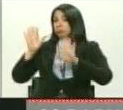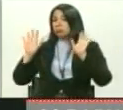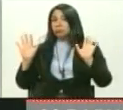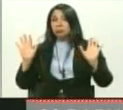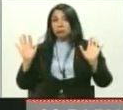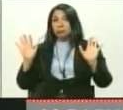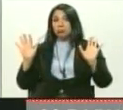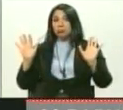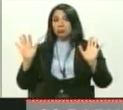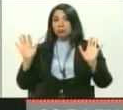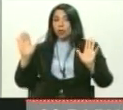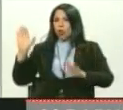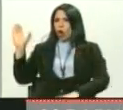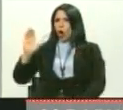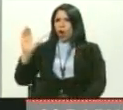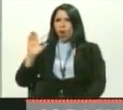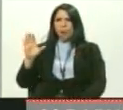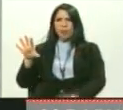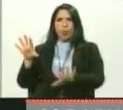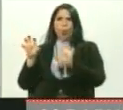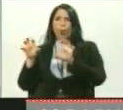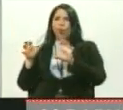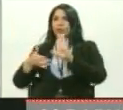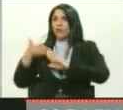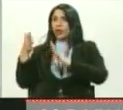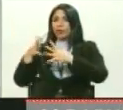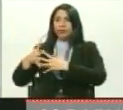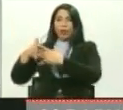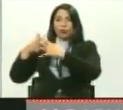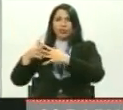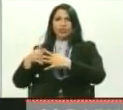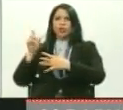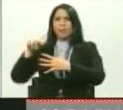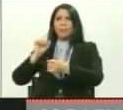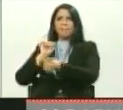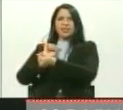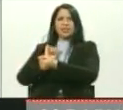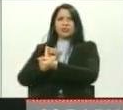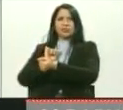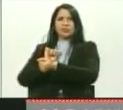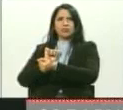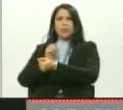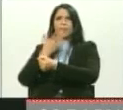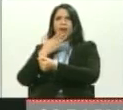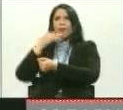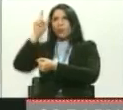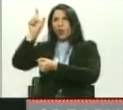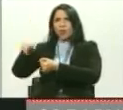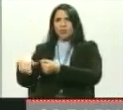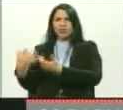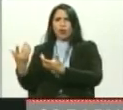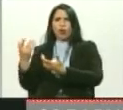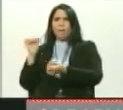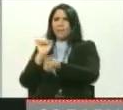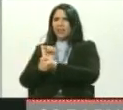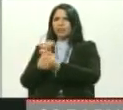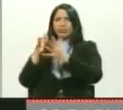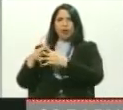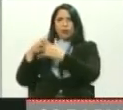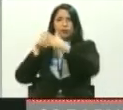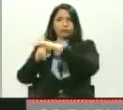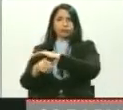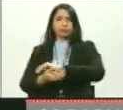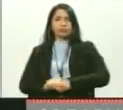a Colombia, seco. Los que se fueron para Estados Unidos, inclusive están presos. Hay uno por allá que está preso, ¿no? Hay uno,